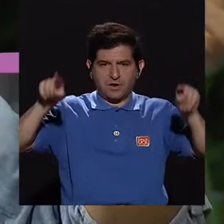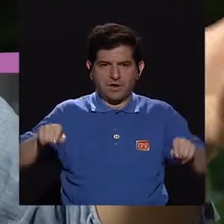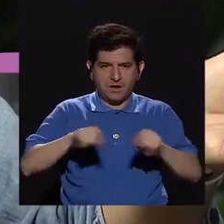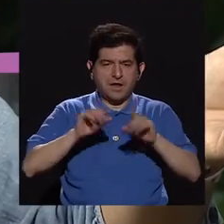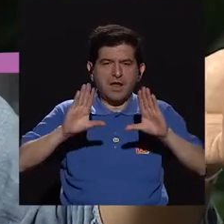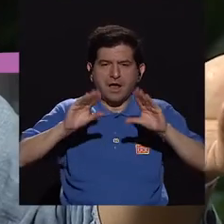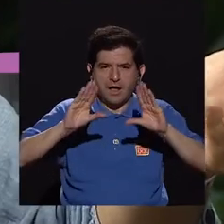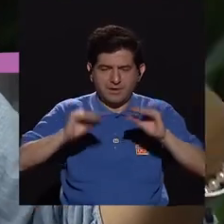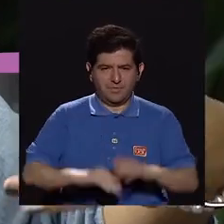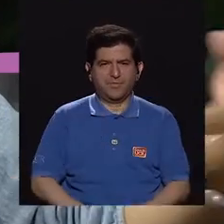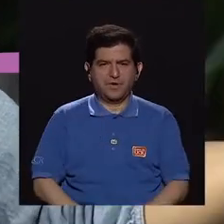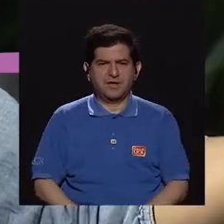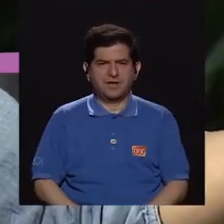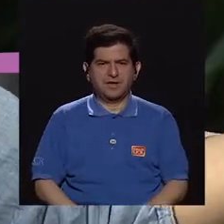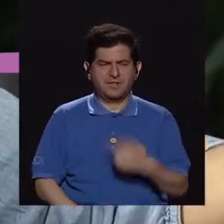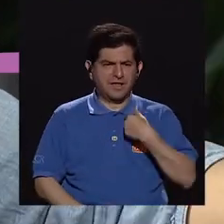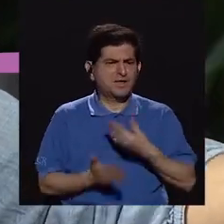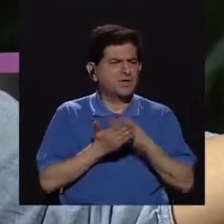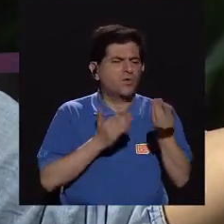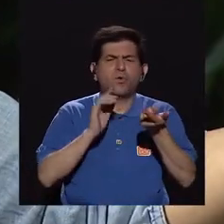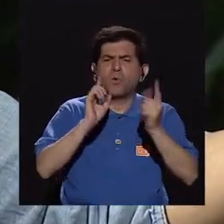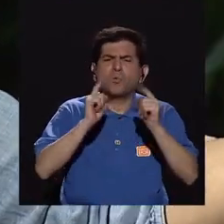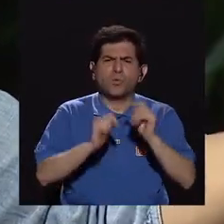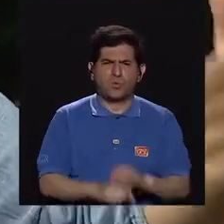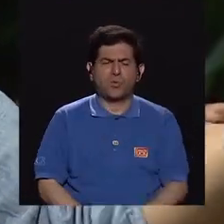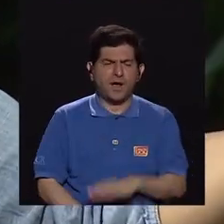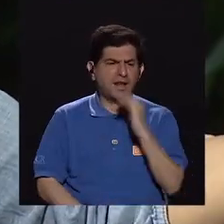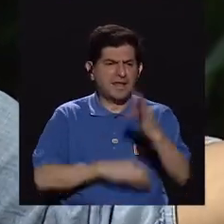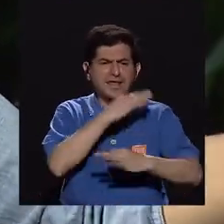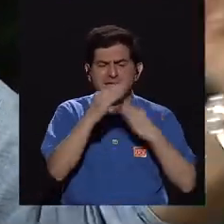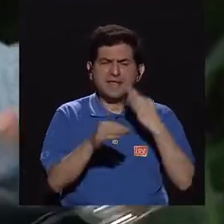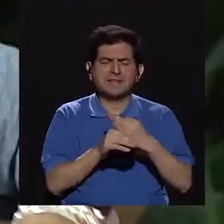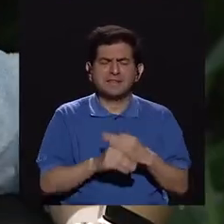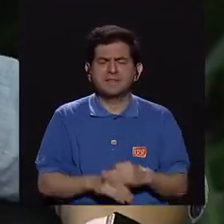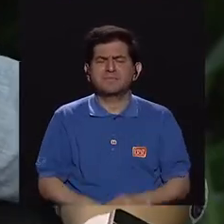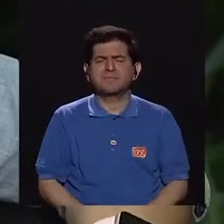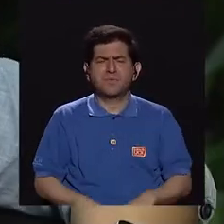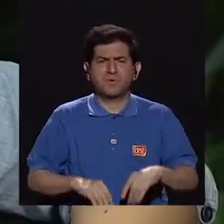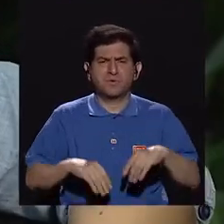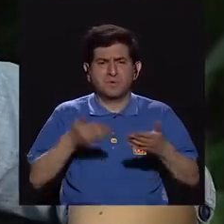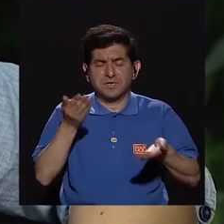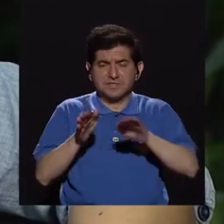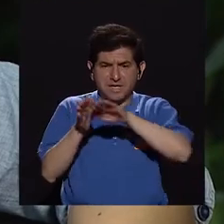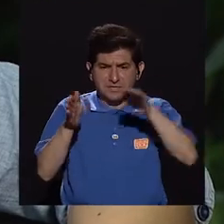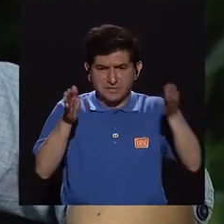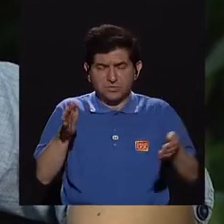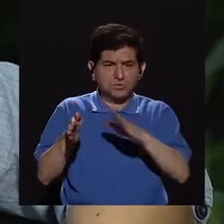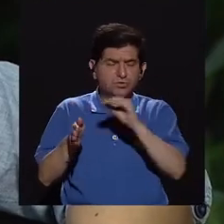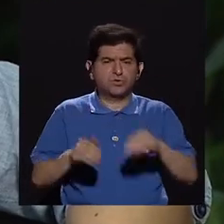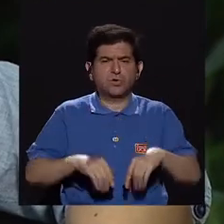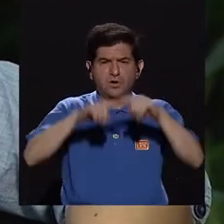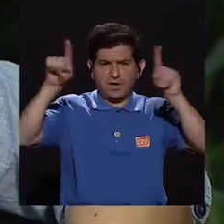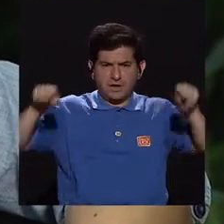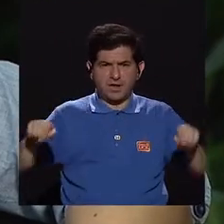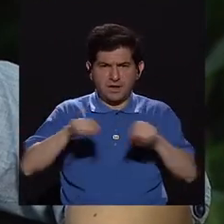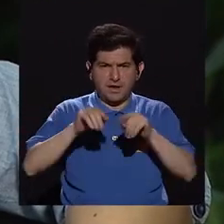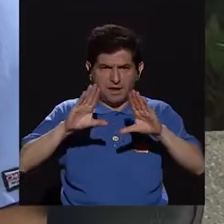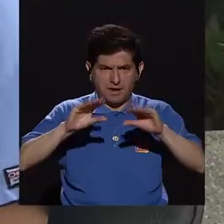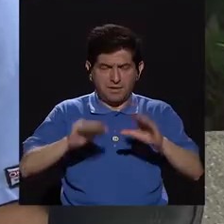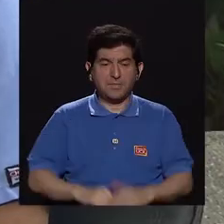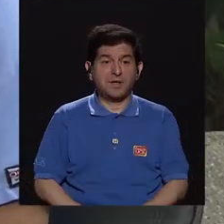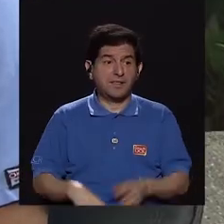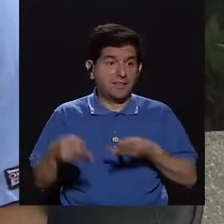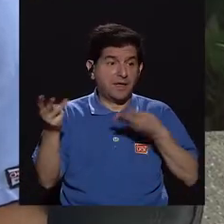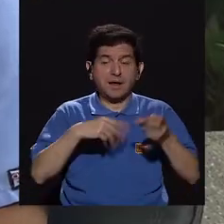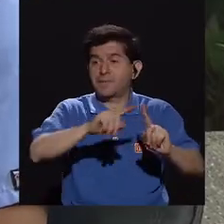Que uno tiene mucha duda. ¿Qué colchón voy a comprar y qué tipo de almohada? Ok. Lo primero que uno tiene que tomar en cuenta es